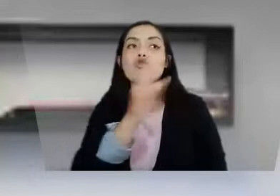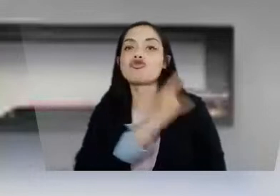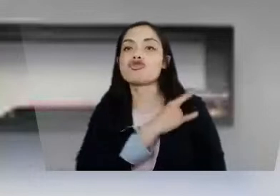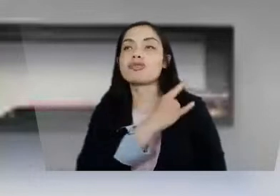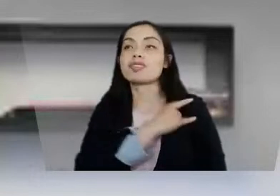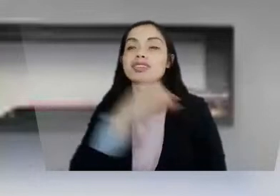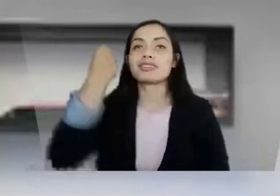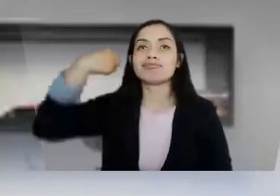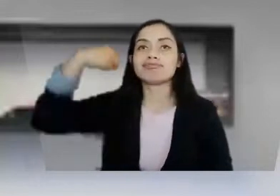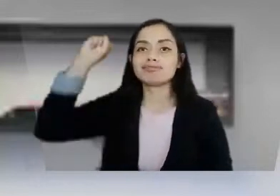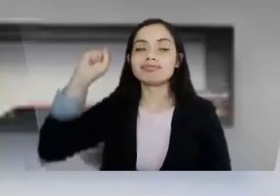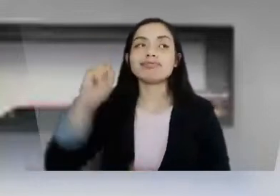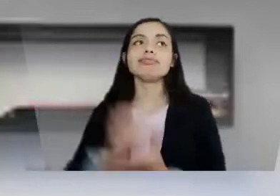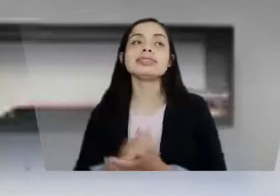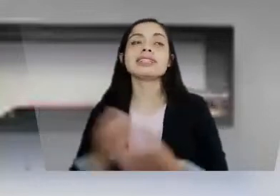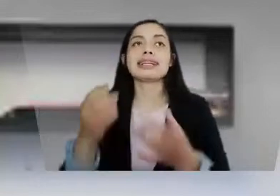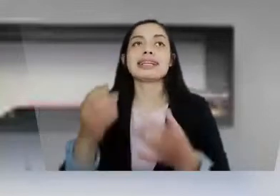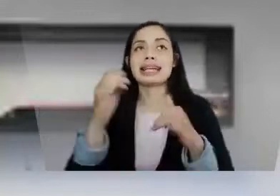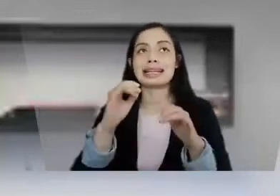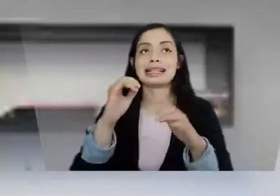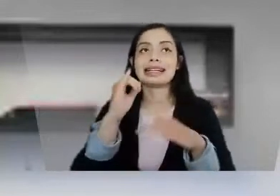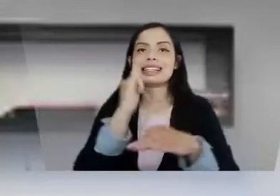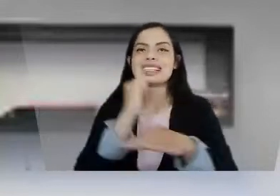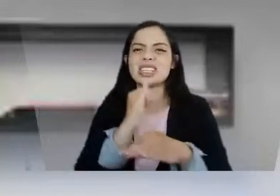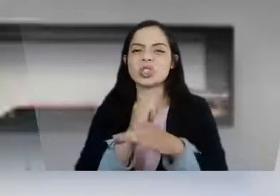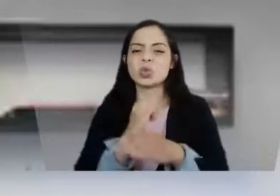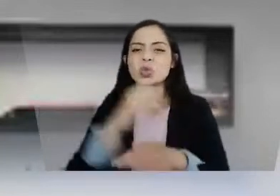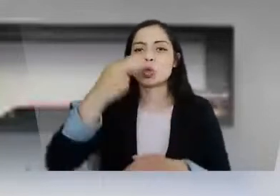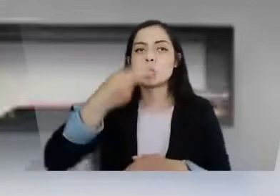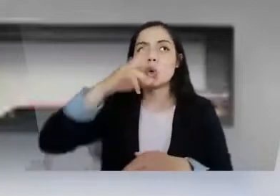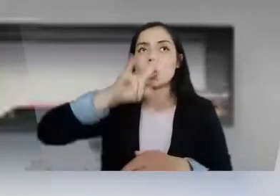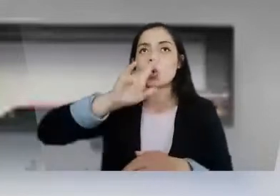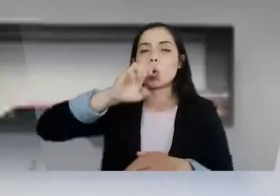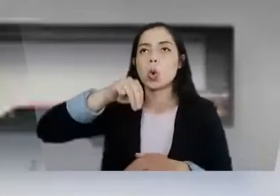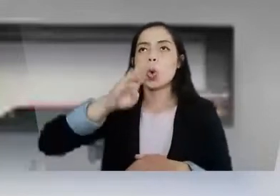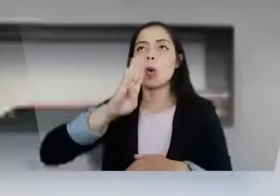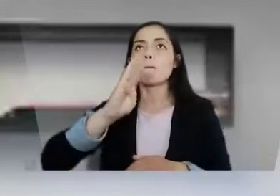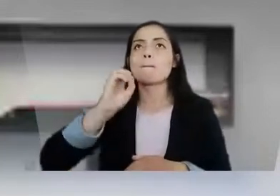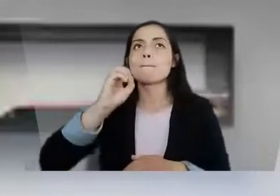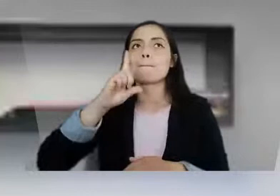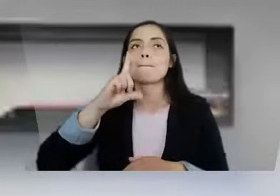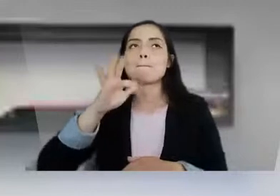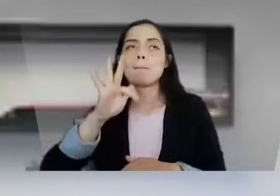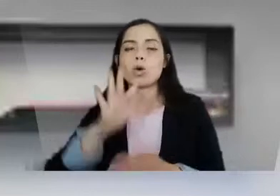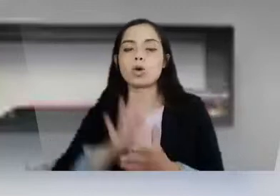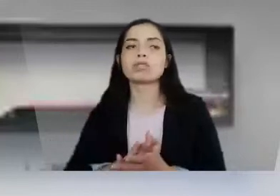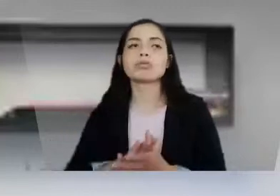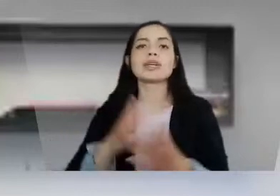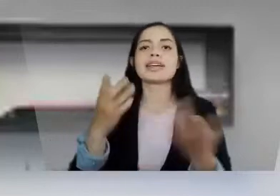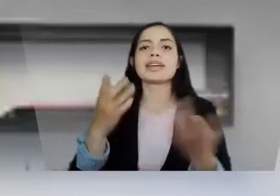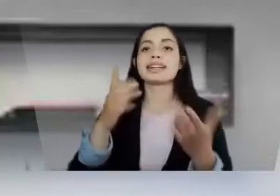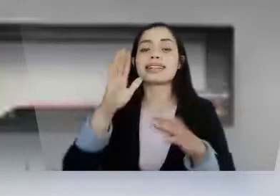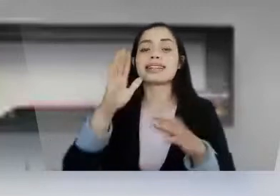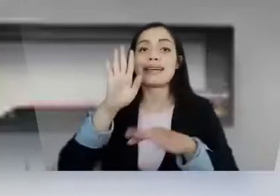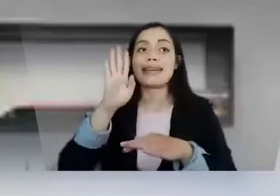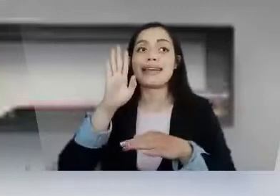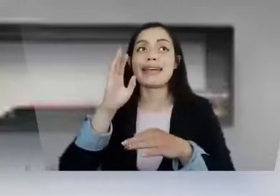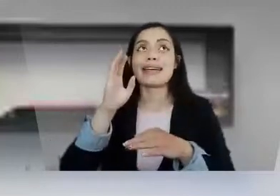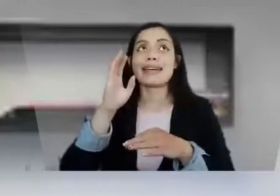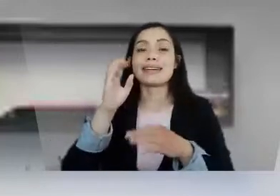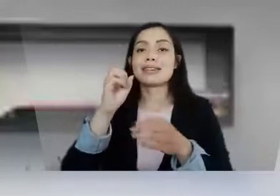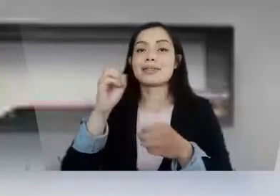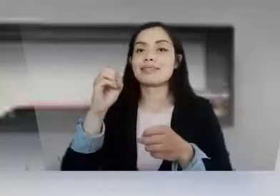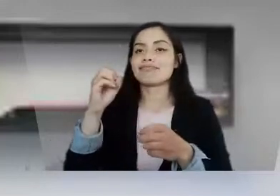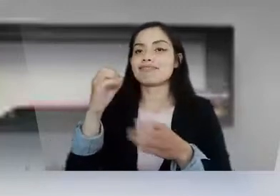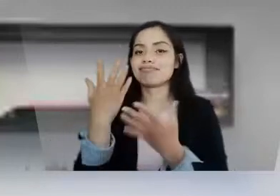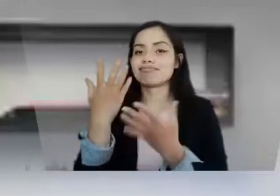el Departamento de Ornitología del Museo Americano de Historia Natural. Veamos ahora el saludo del señor ministro de Ciencia,